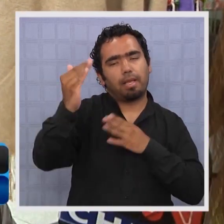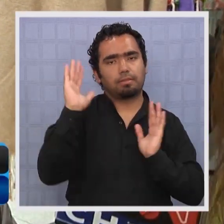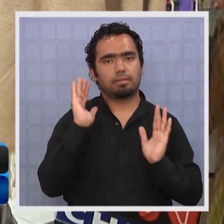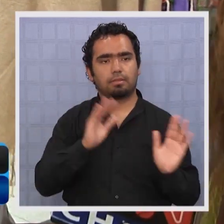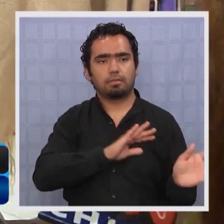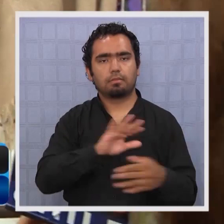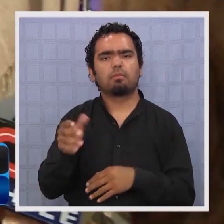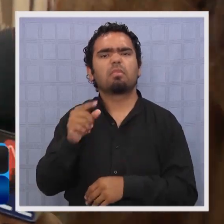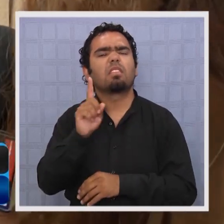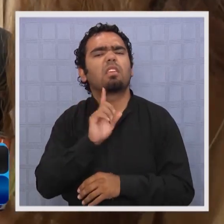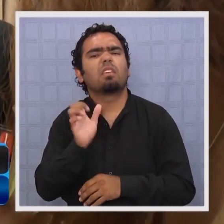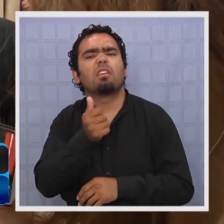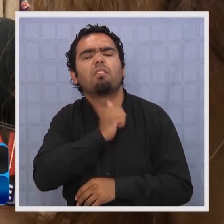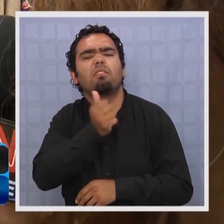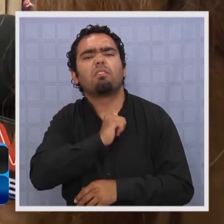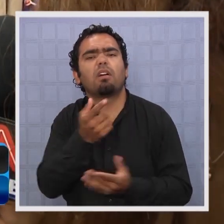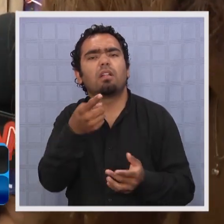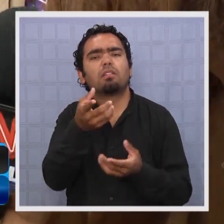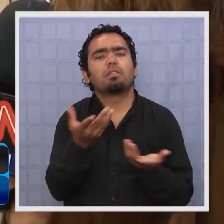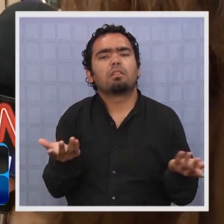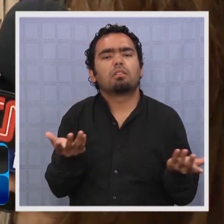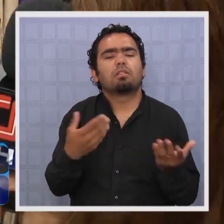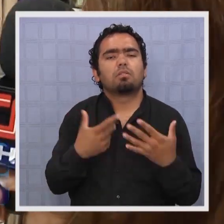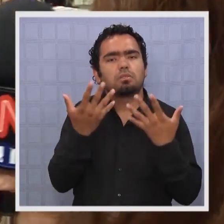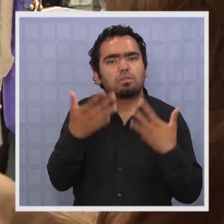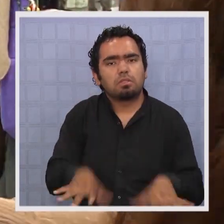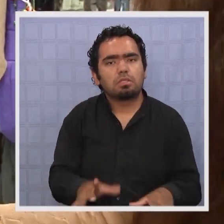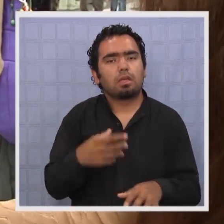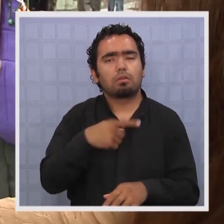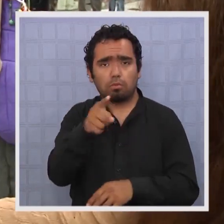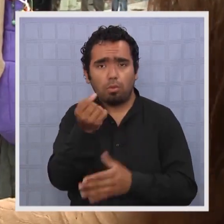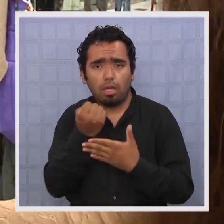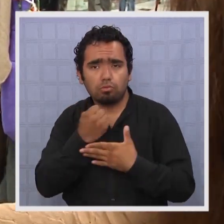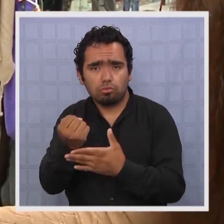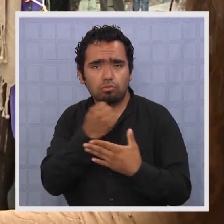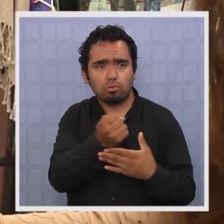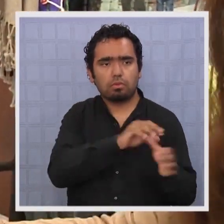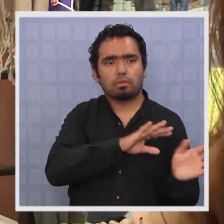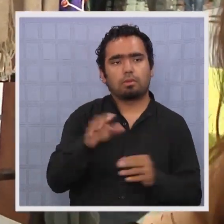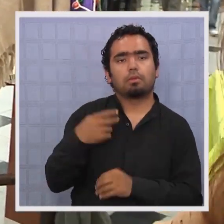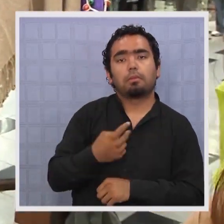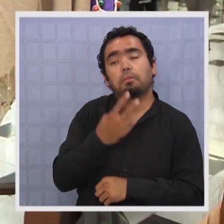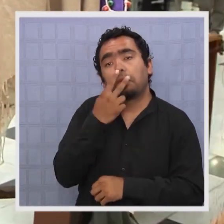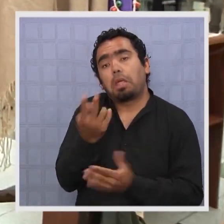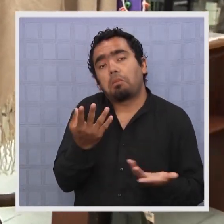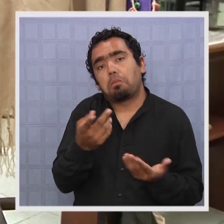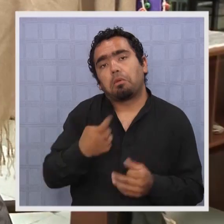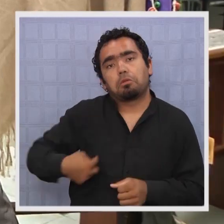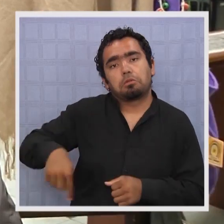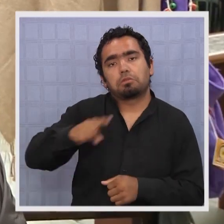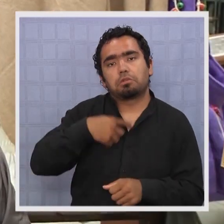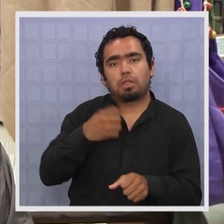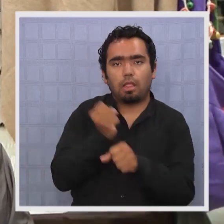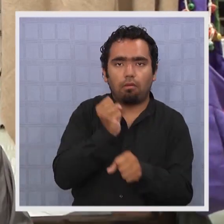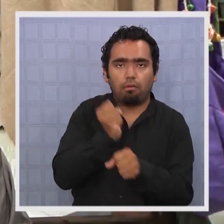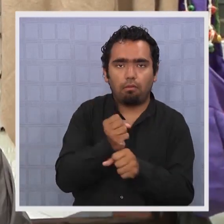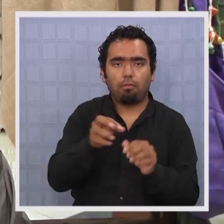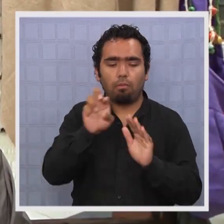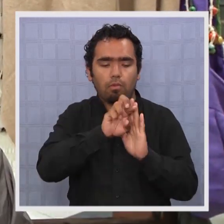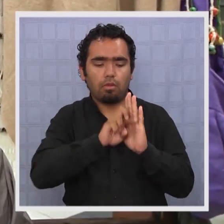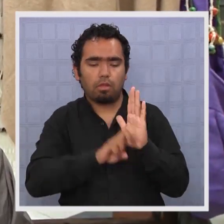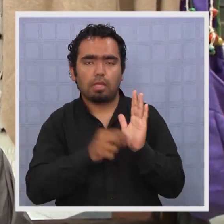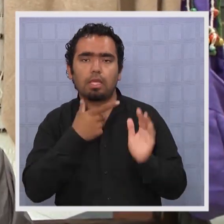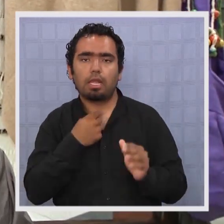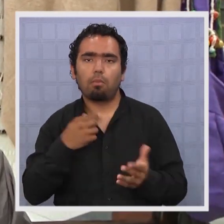¿Pero qué falta para que se concrete esto? ¿Ustedes ya han buscado ayuda? Mira, estamos trabajando en un proyecto y queremos